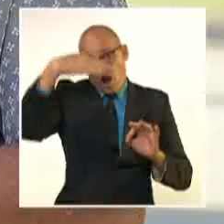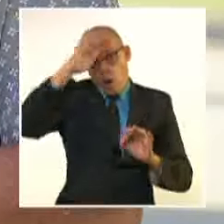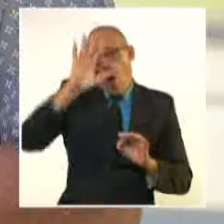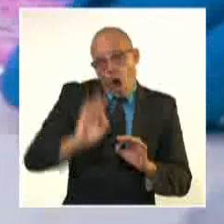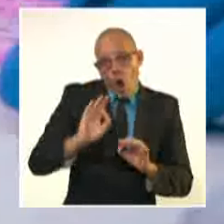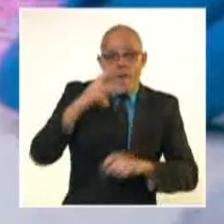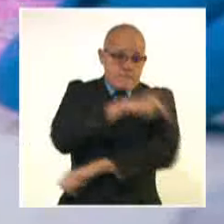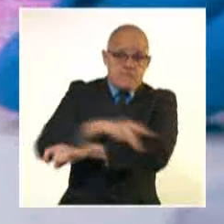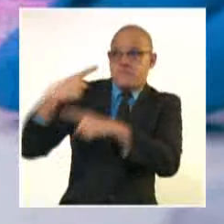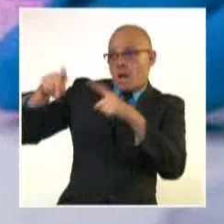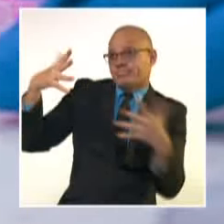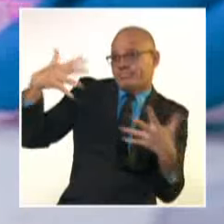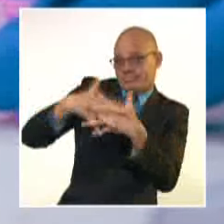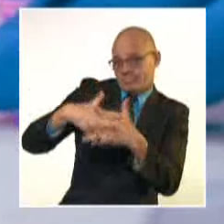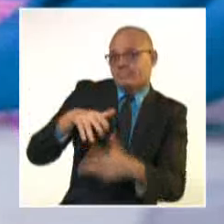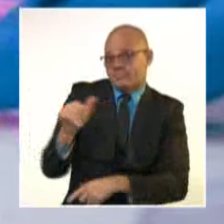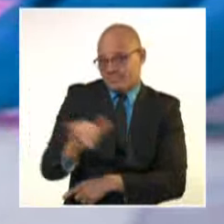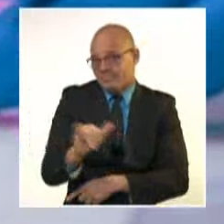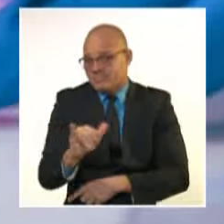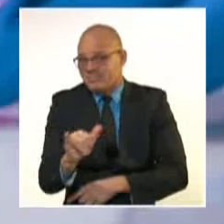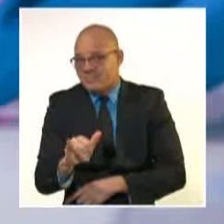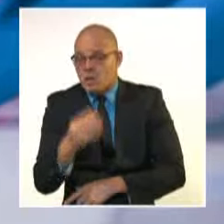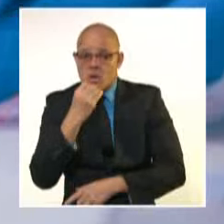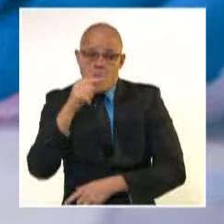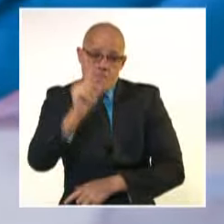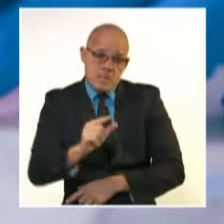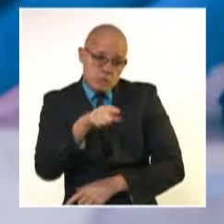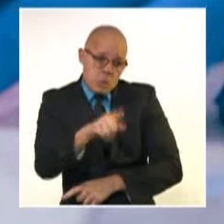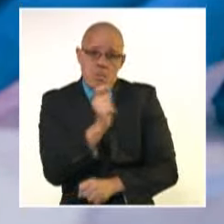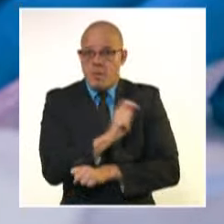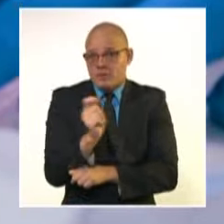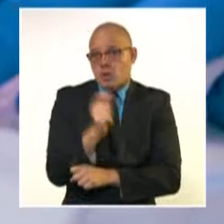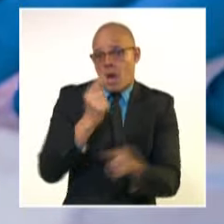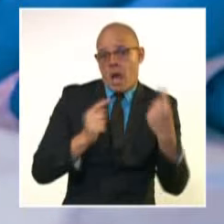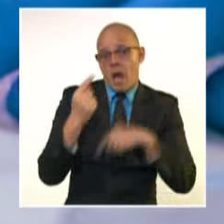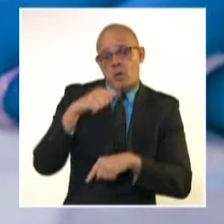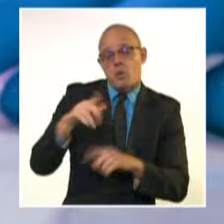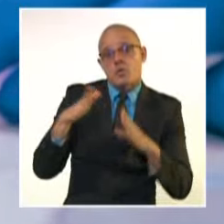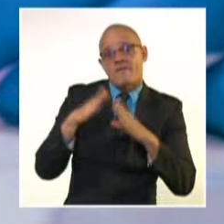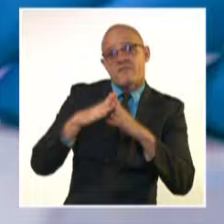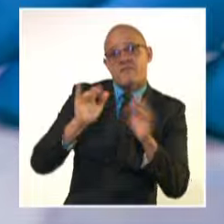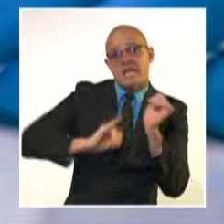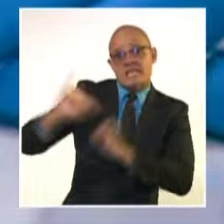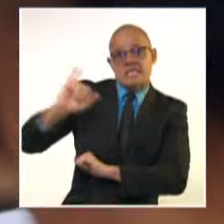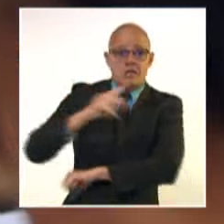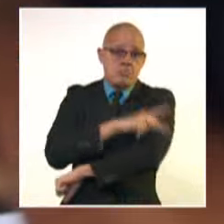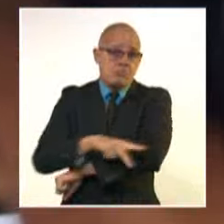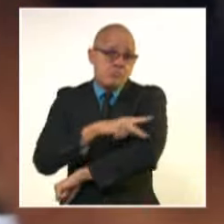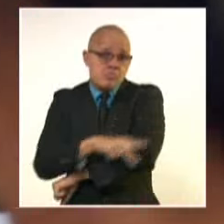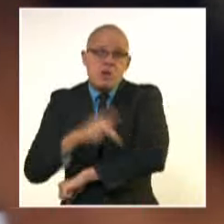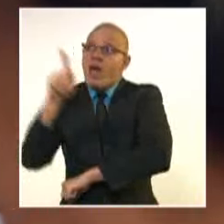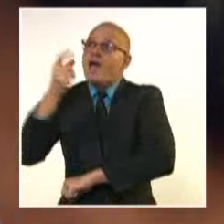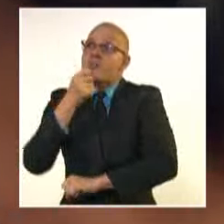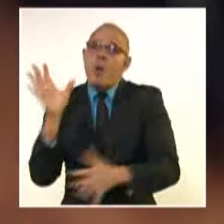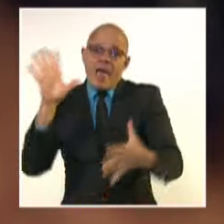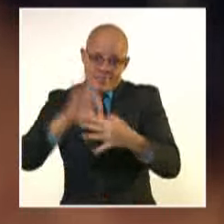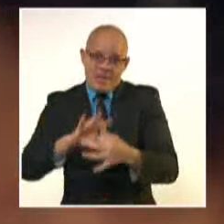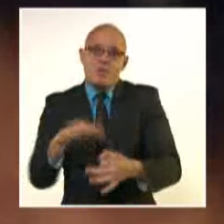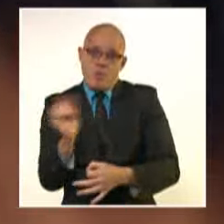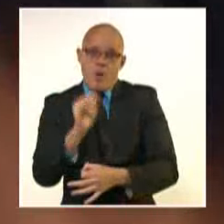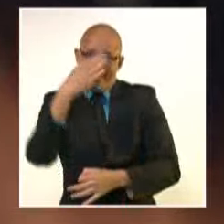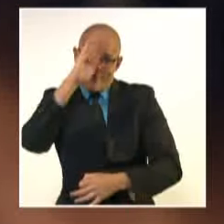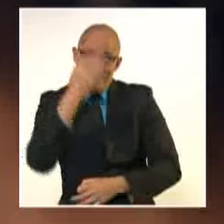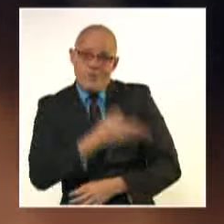la posibilidad de que investigadores, profesores que hoy no residen en Cuba puedan aportar al sistema de ciencia, tecnología